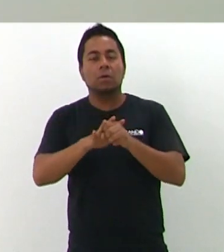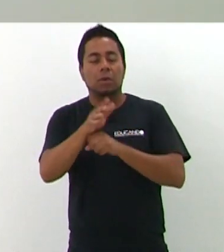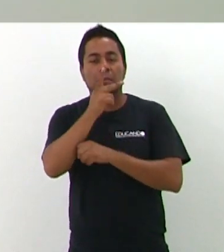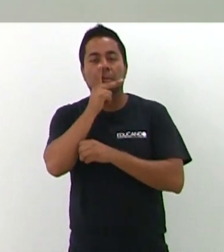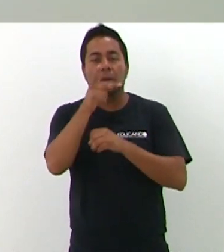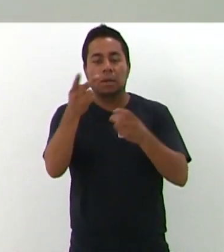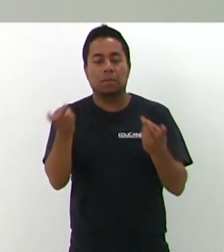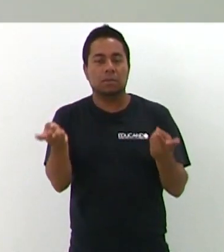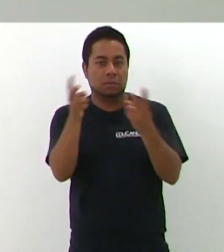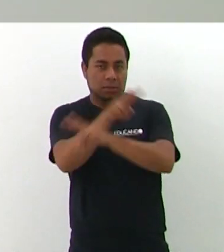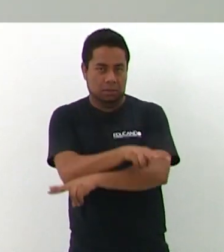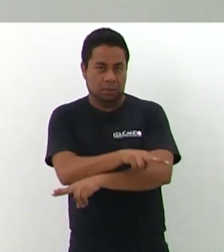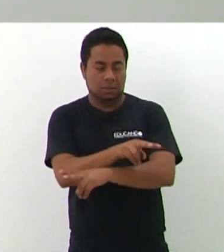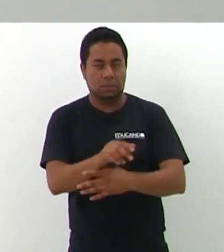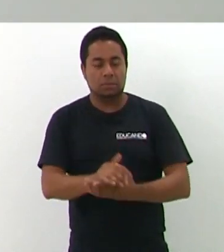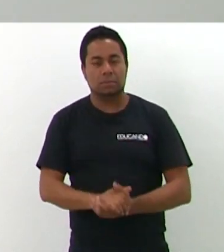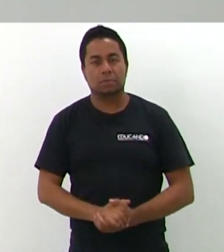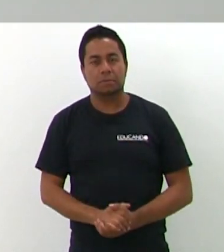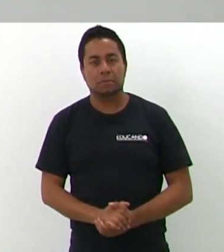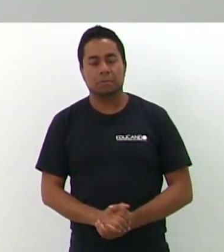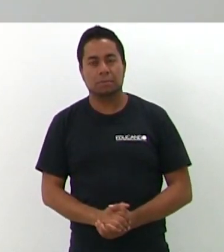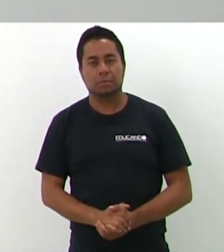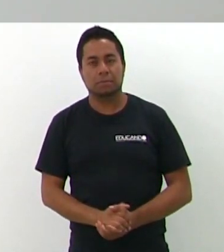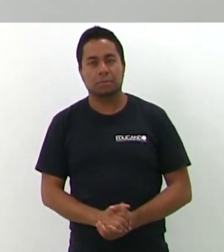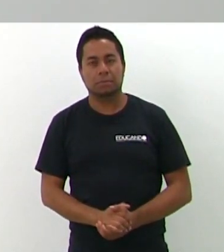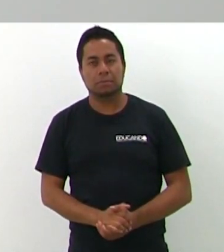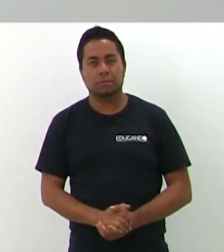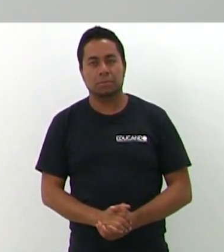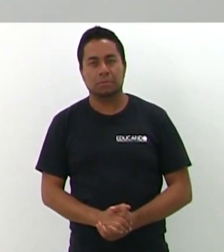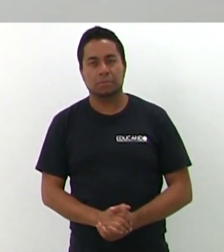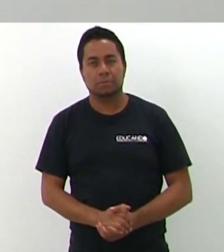de hoy son palabras contrarias. Entonces,